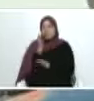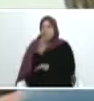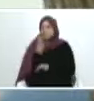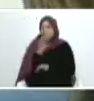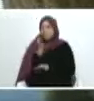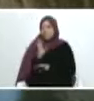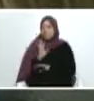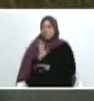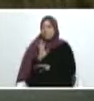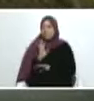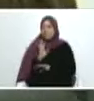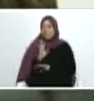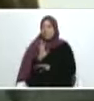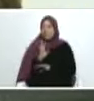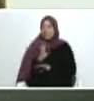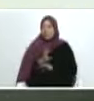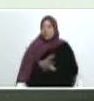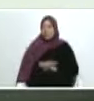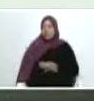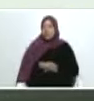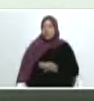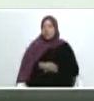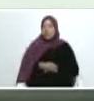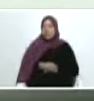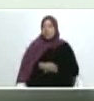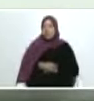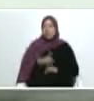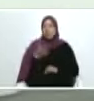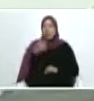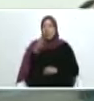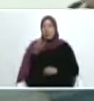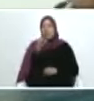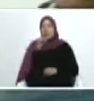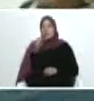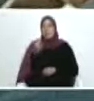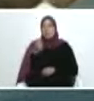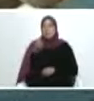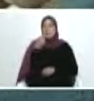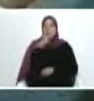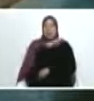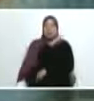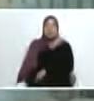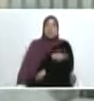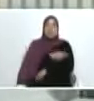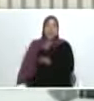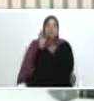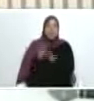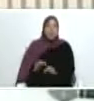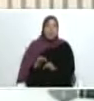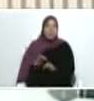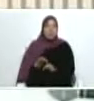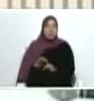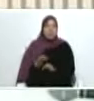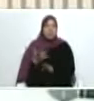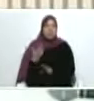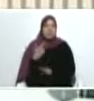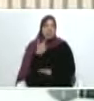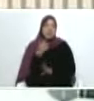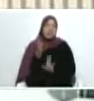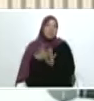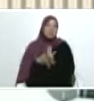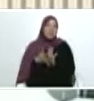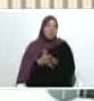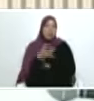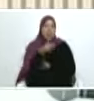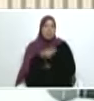Dice algo así, como que lo que no me mata me hace más fuerte. Una cosa así. Tú eres experto en esto, en lo dicho. Échate una averiguadita ahí, pues,